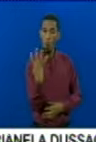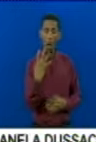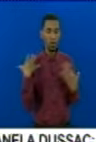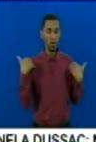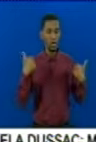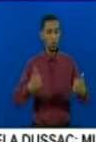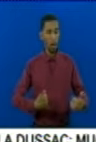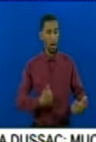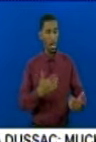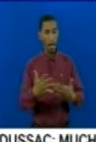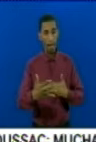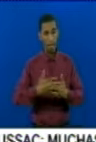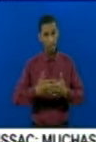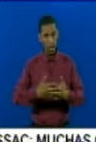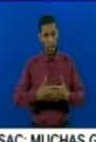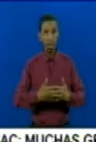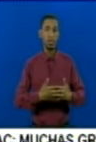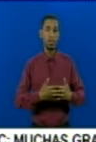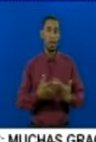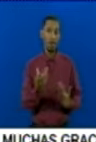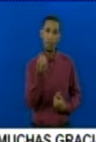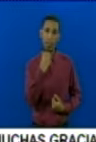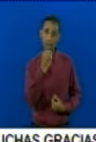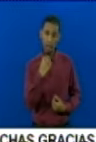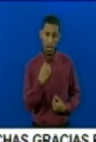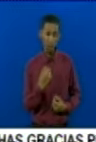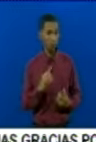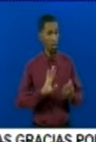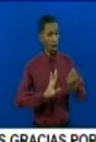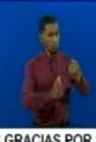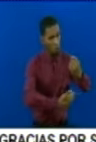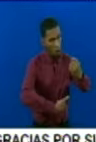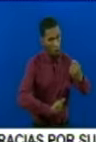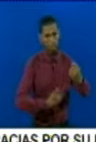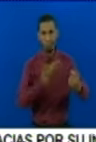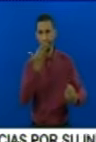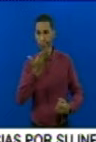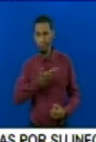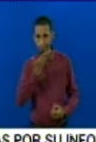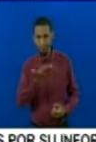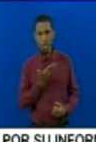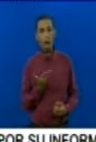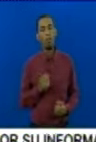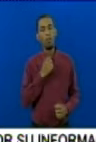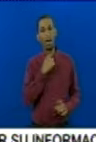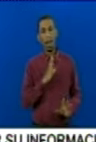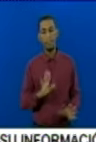empresas productoras azucareras, las empresas azucareras realmente,